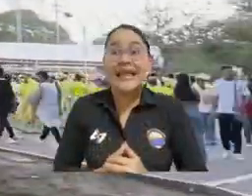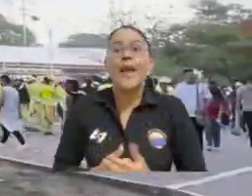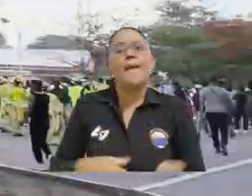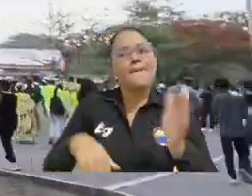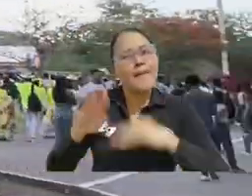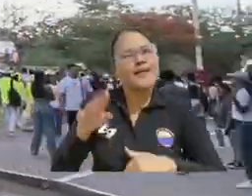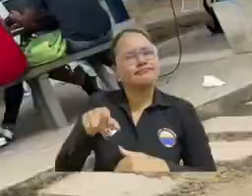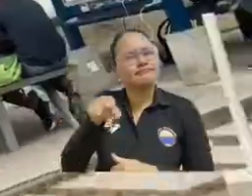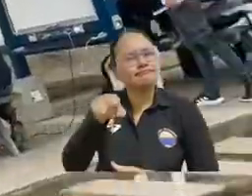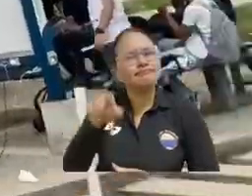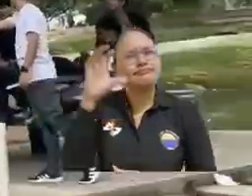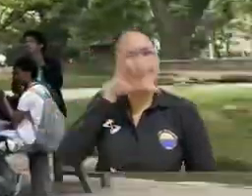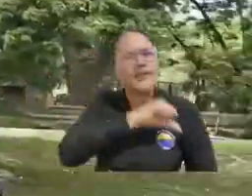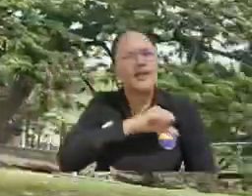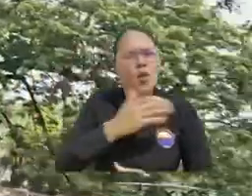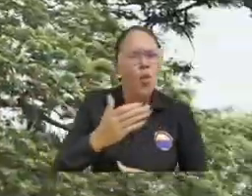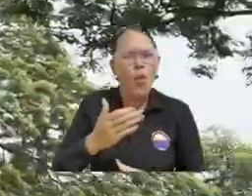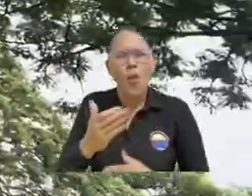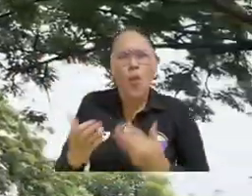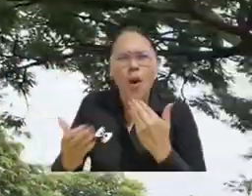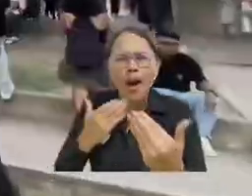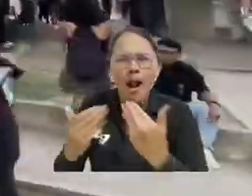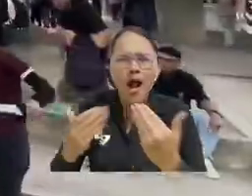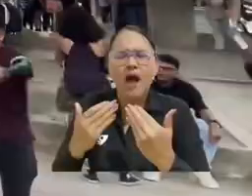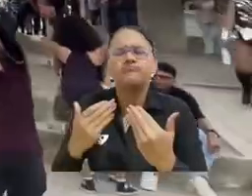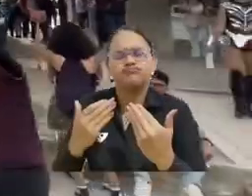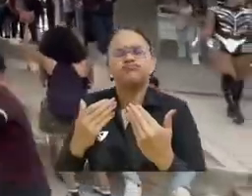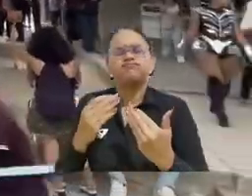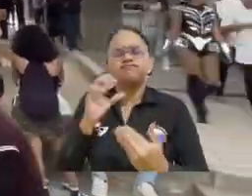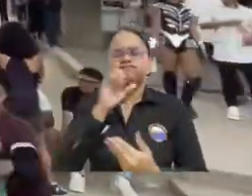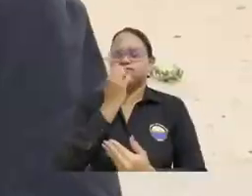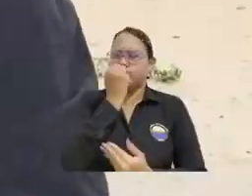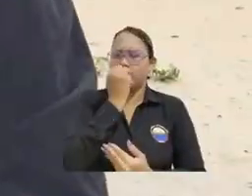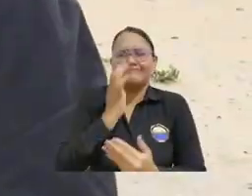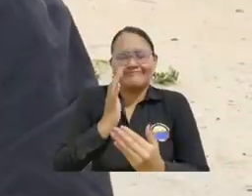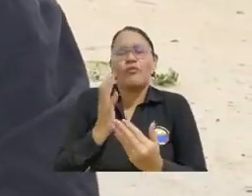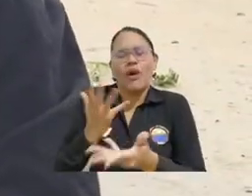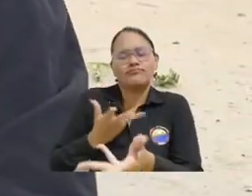es brindarle la garantía de la confidencialidad.